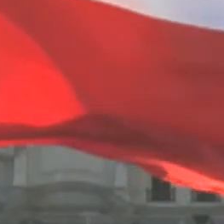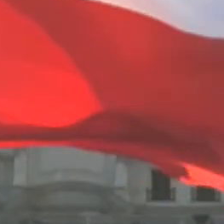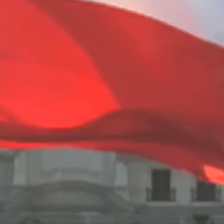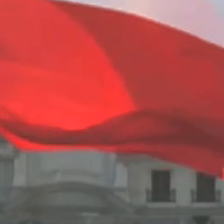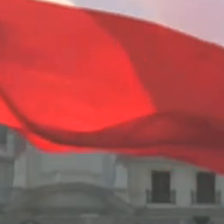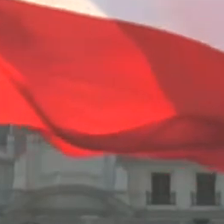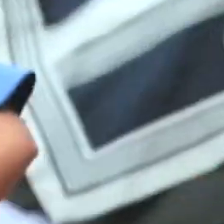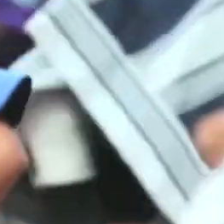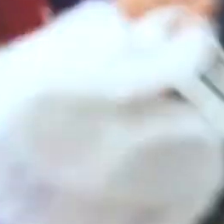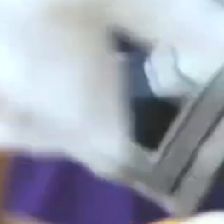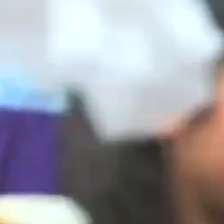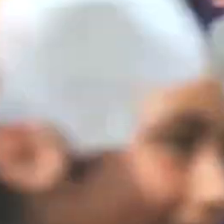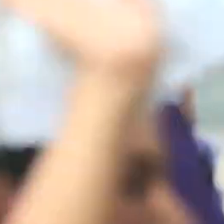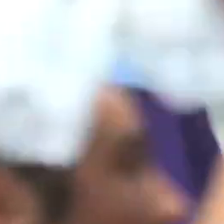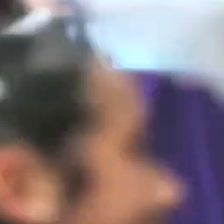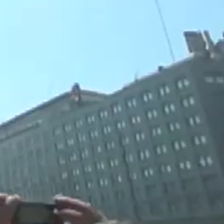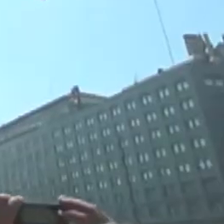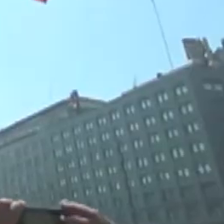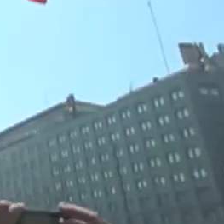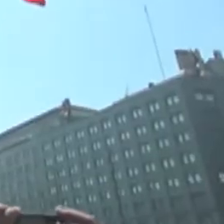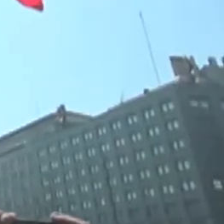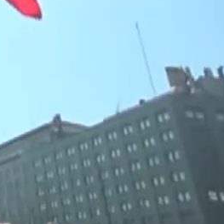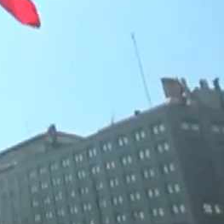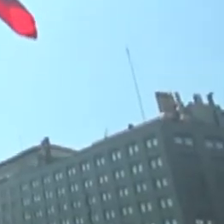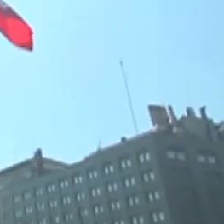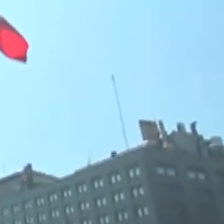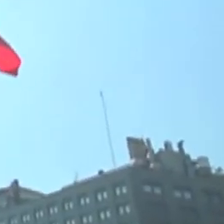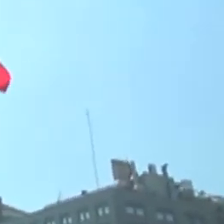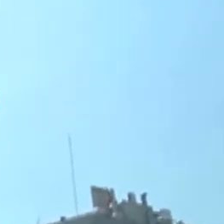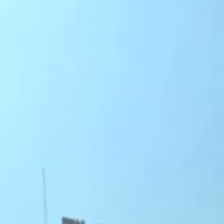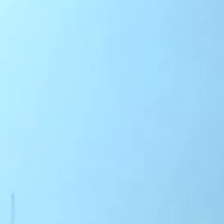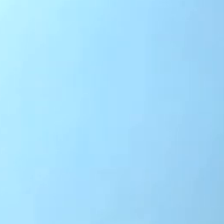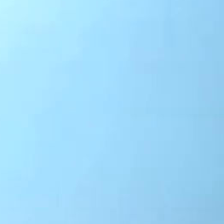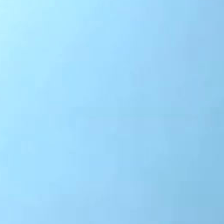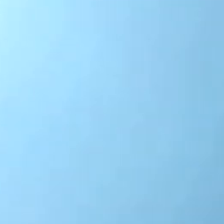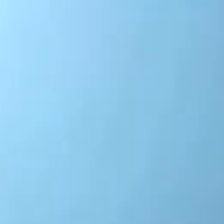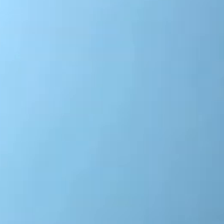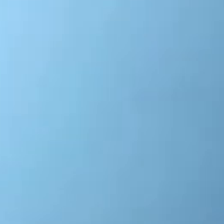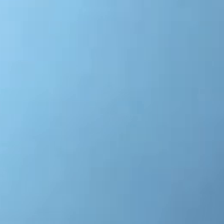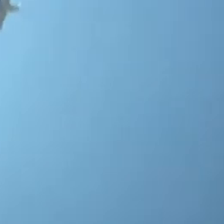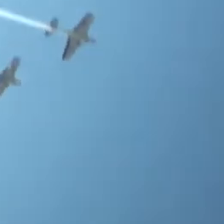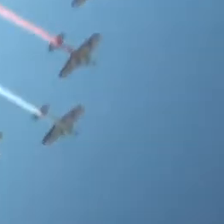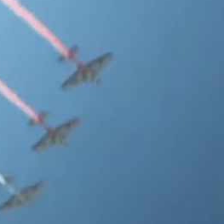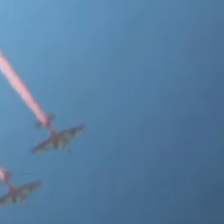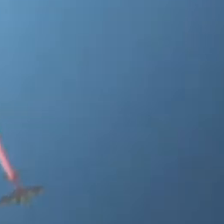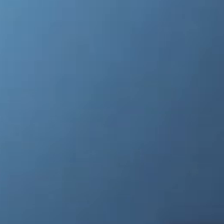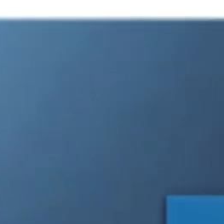a continuación se dirigirá al país su excelencia en tres eventos sebastián